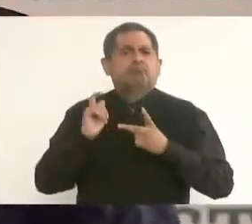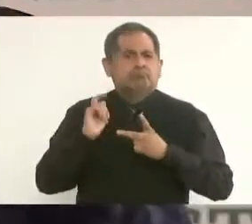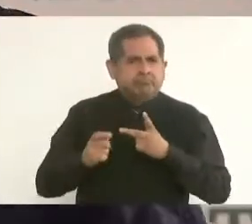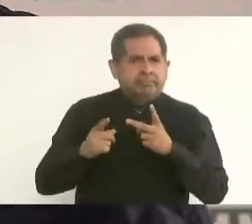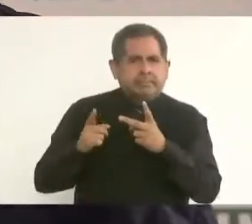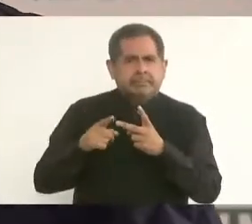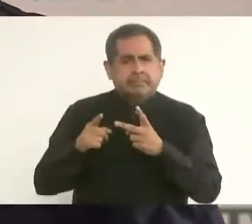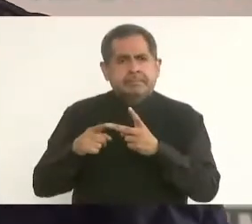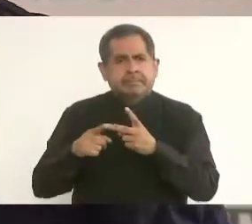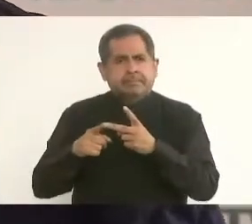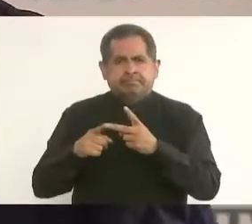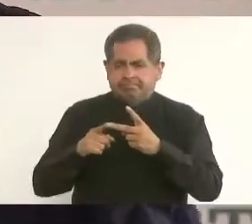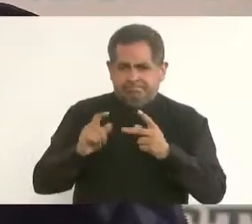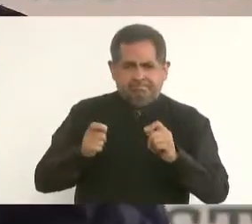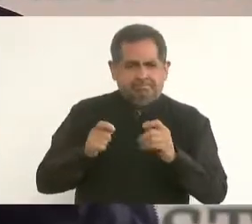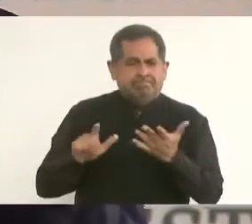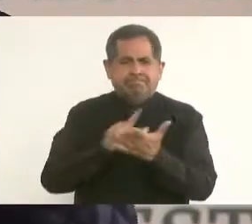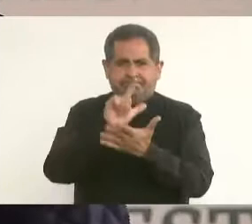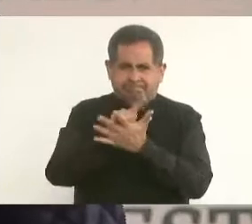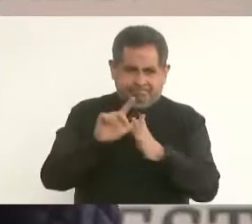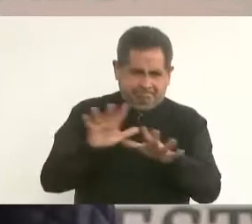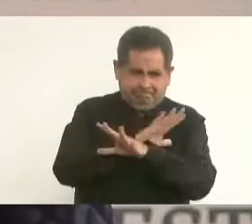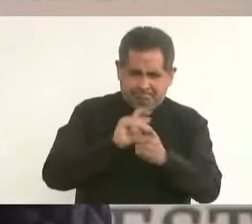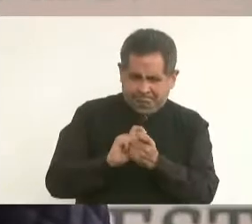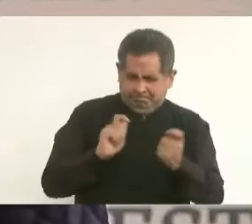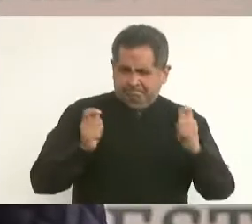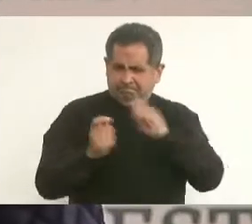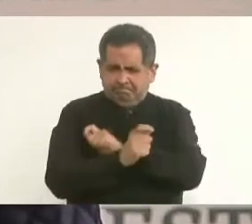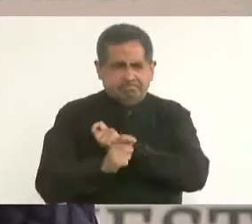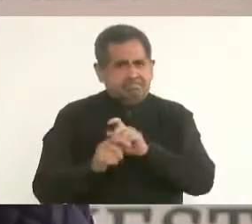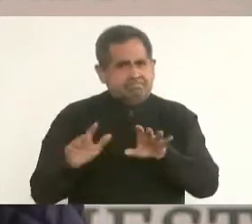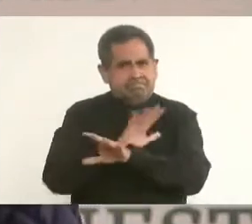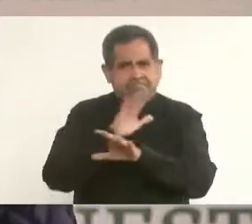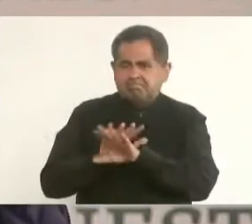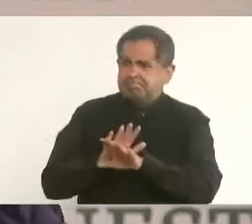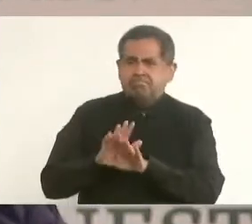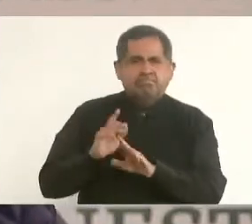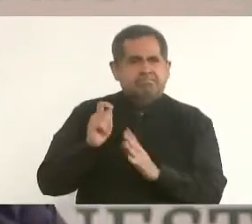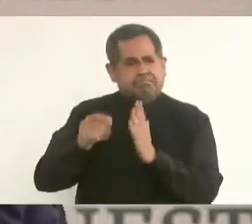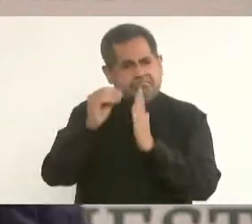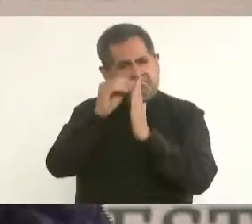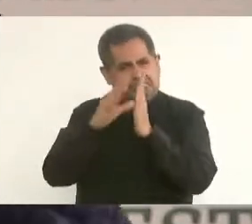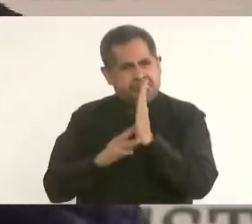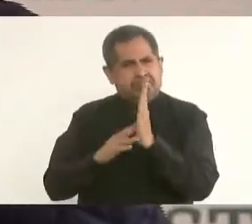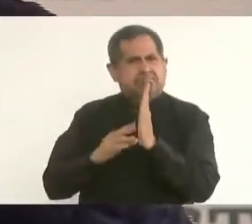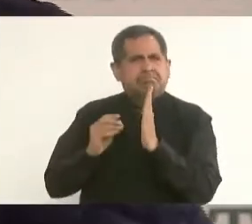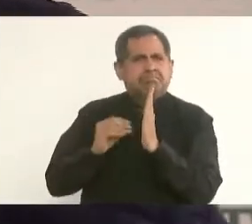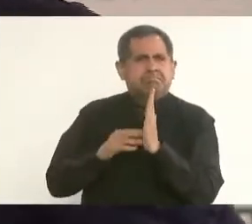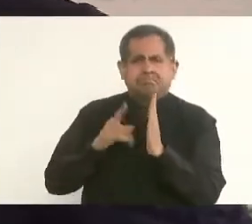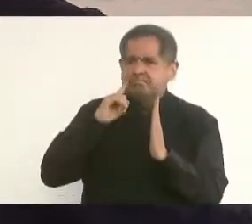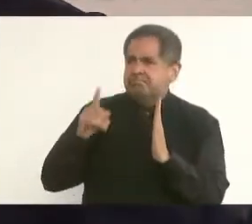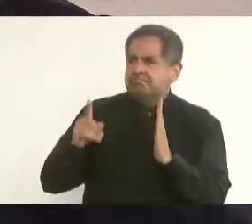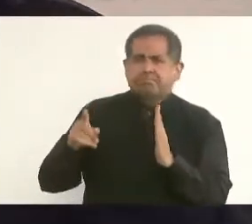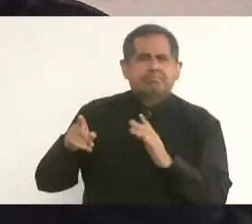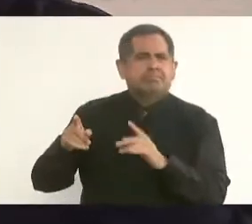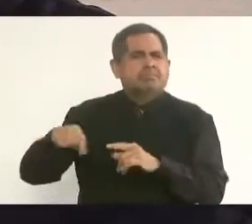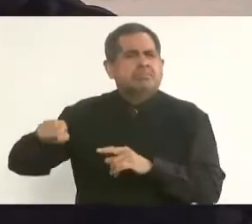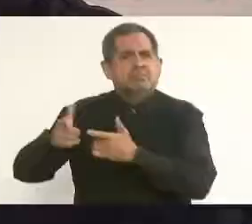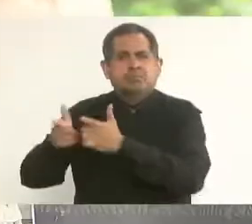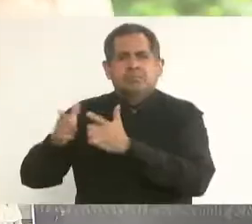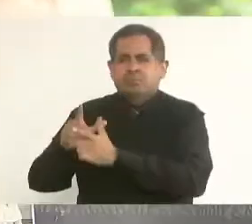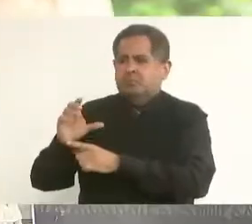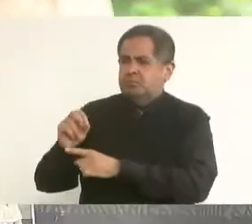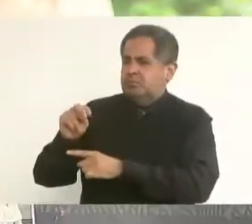valer las reformas en contra de los